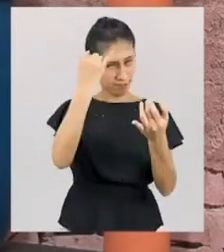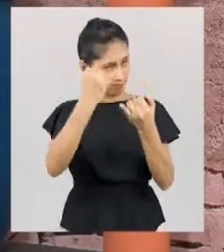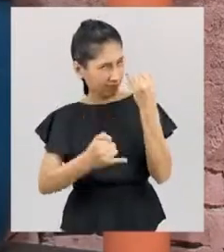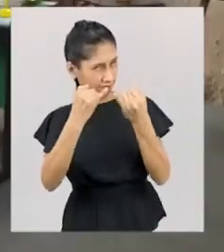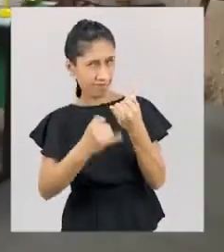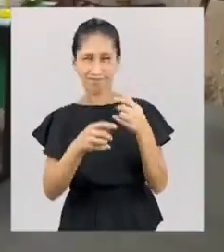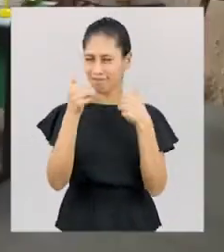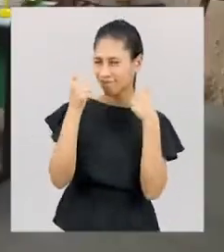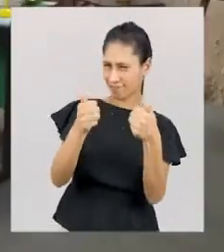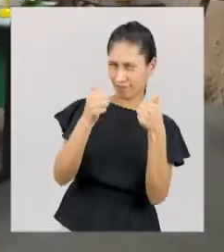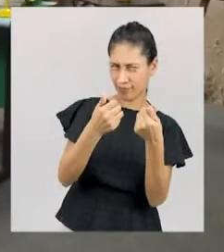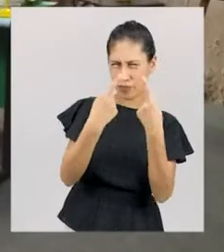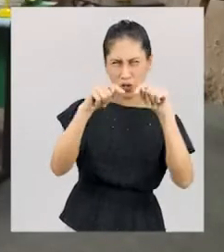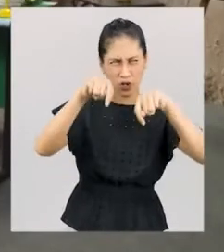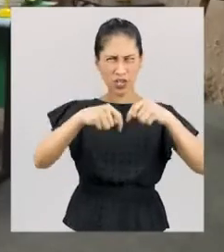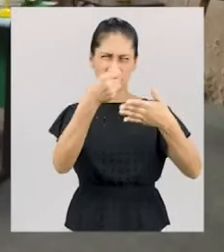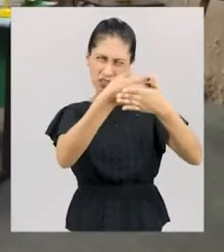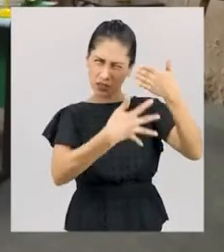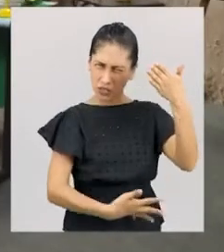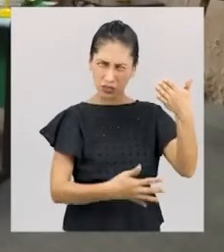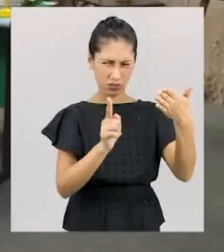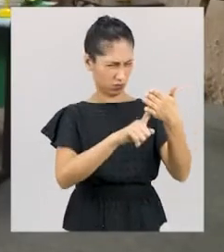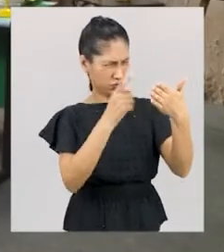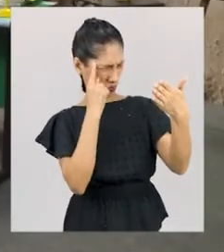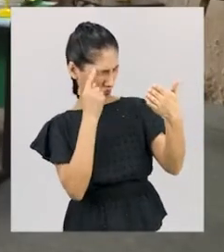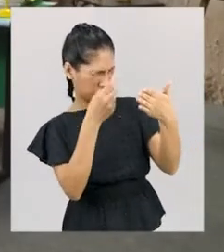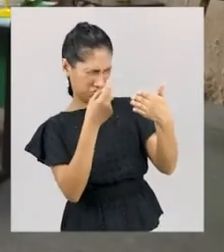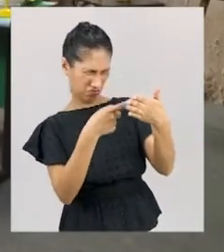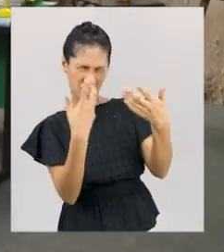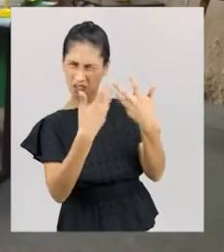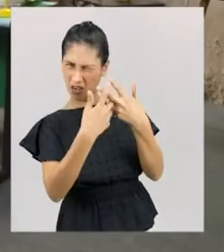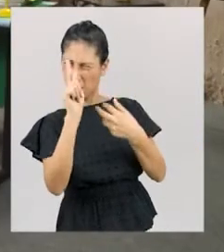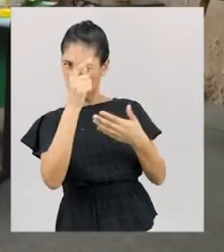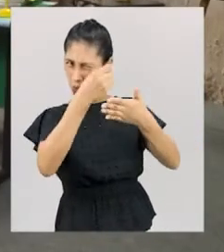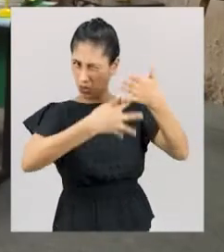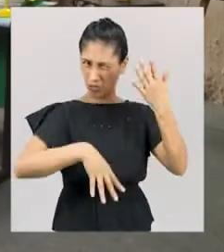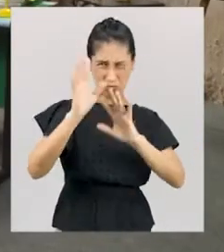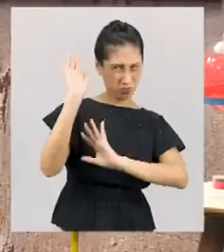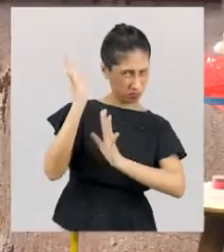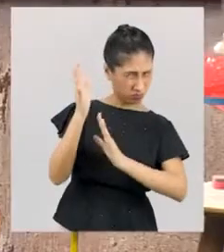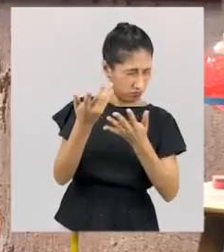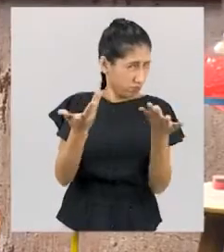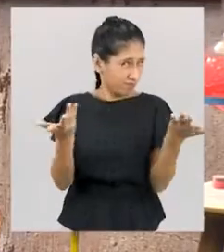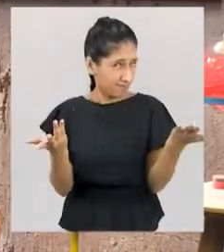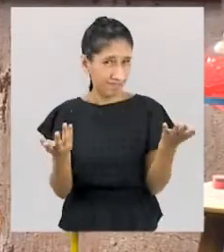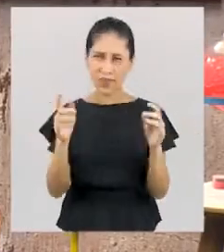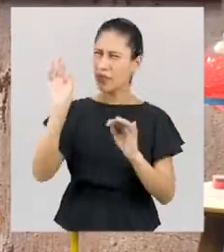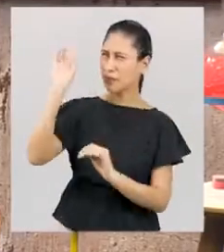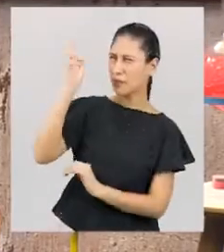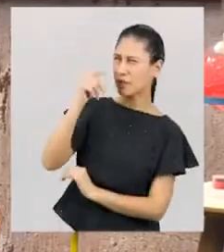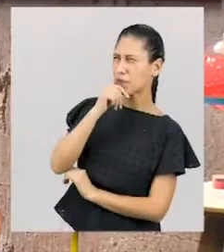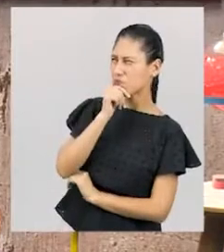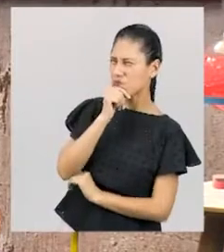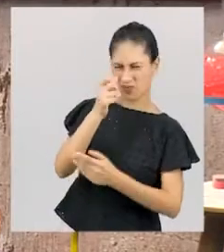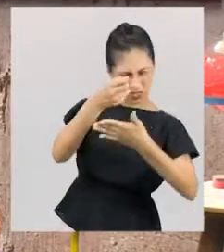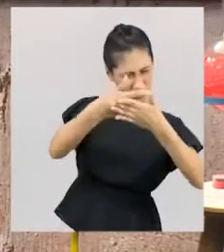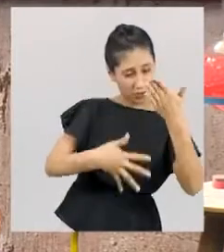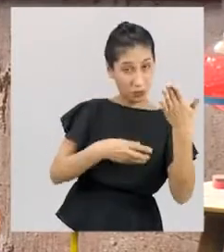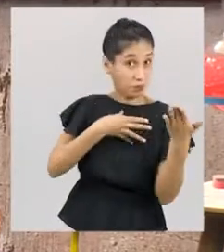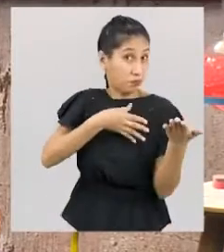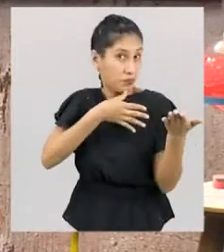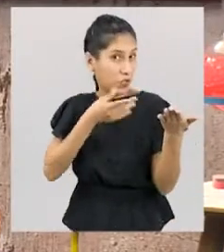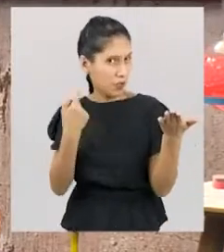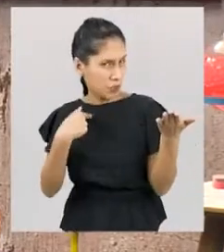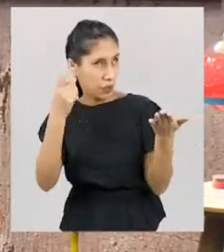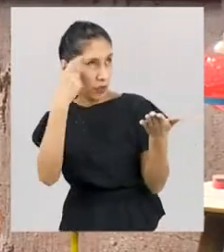conclusión. ¡Excelente! Pero este texto no parece un texto expositivo, ¿verdad? Profe, este texto, no